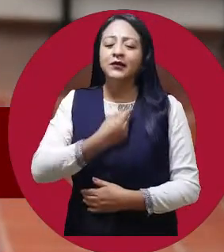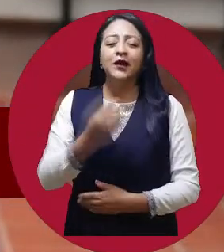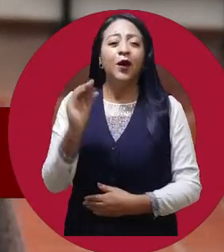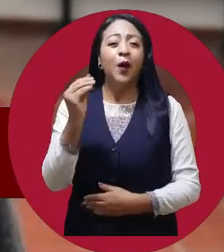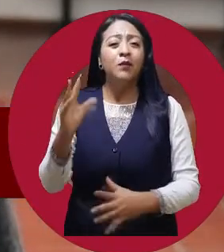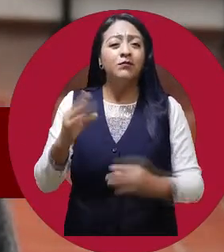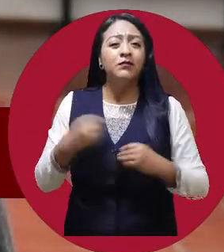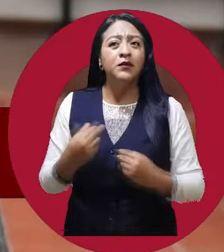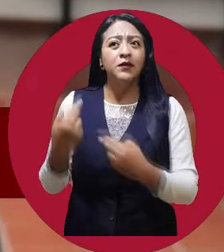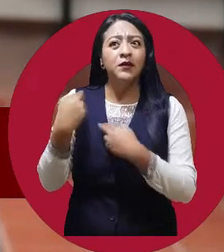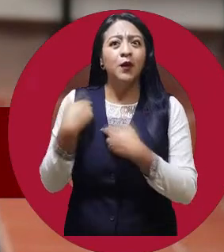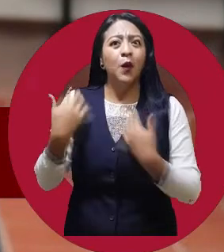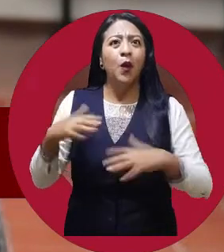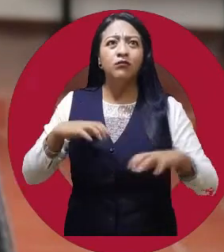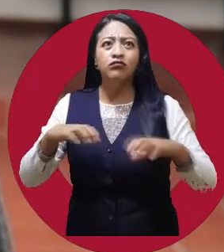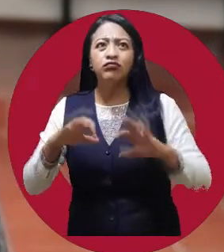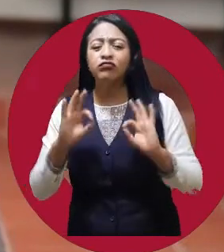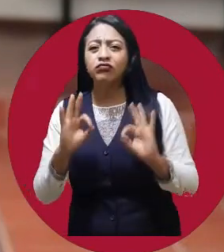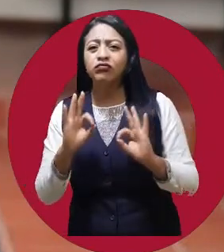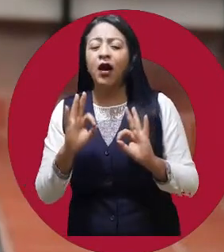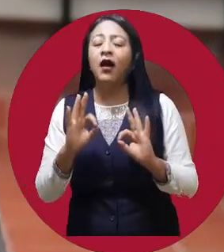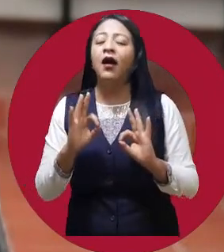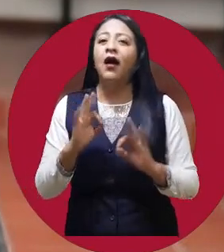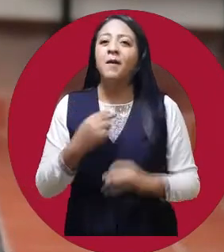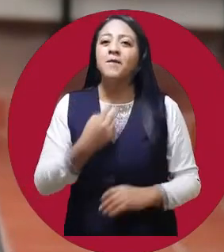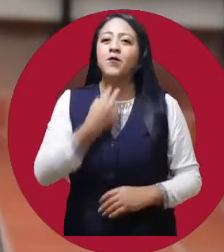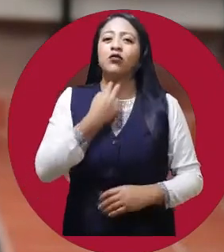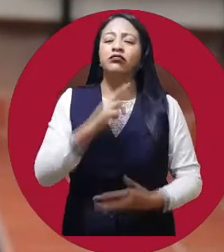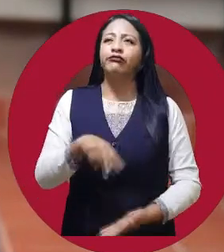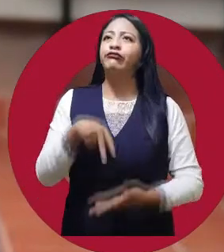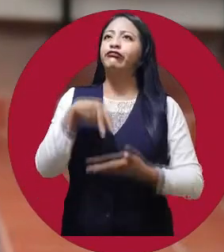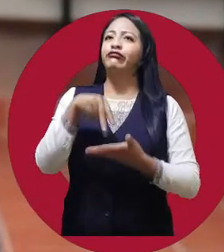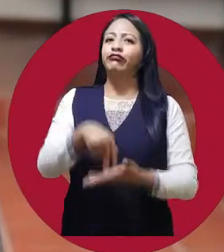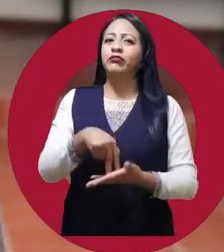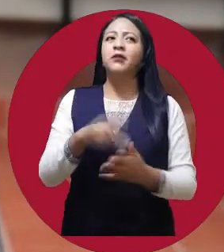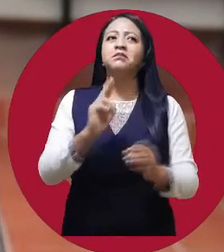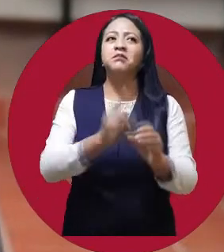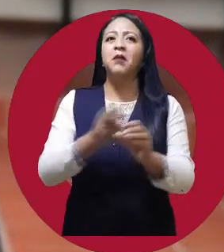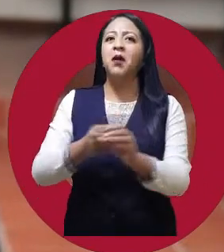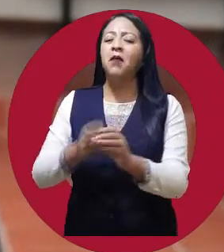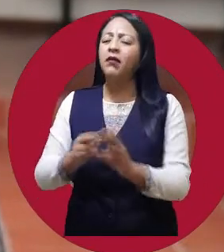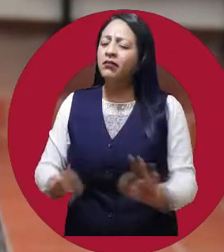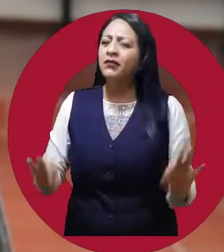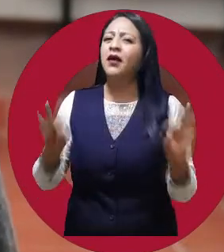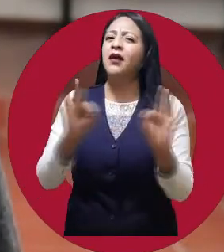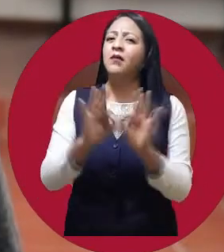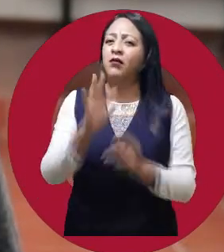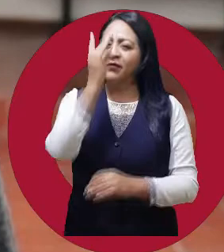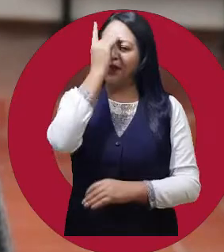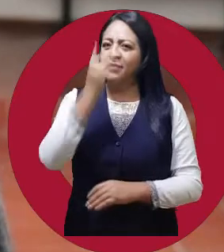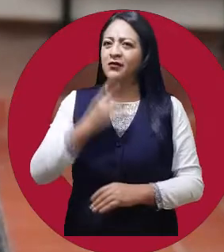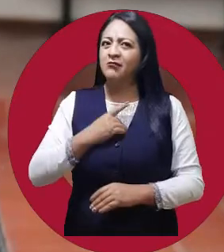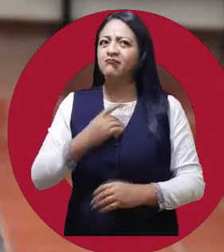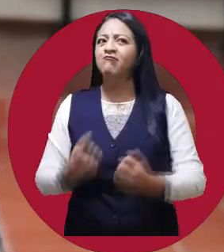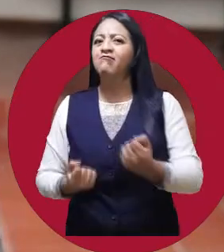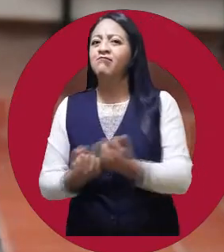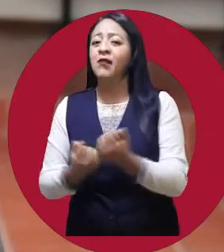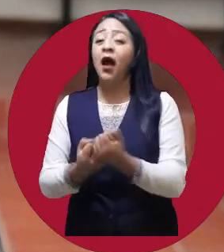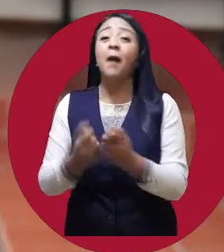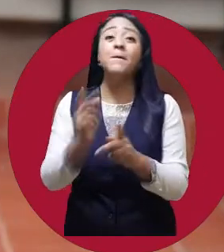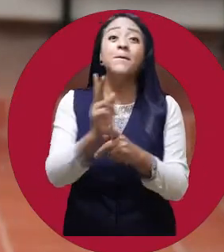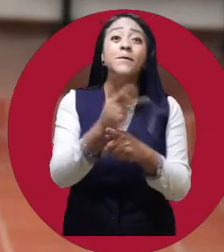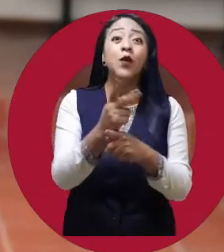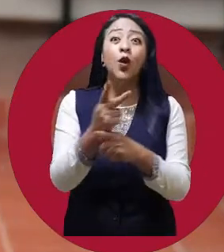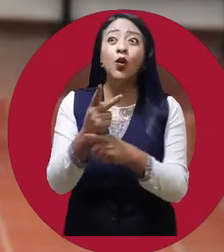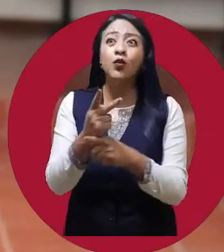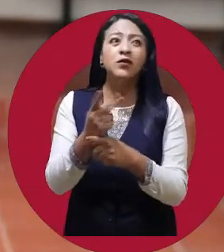a nosotros a tener un poco más de voz en estas participaciones y más que todo a